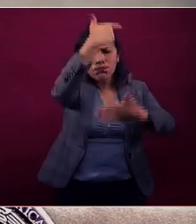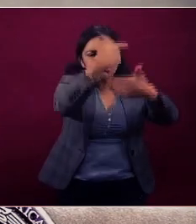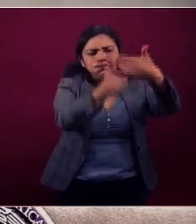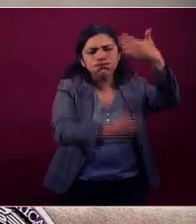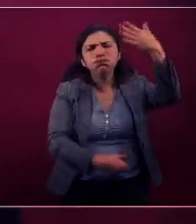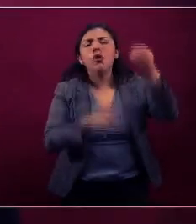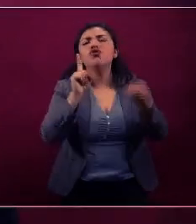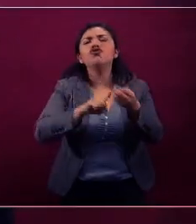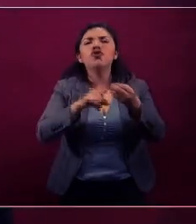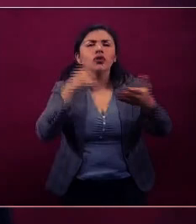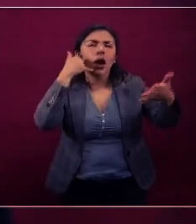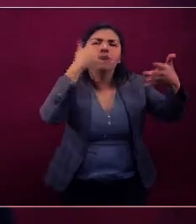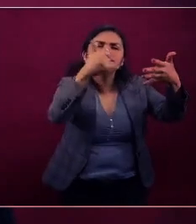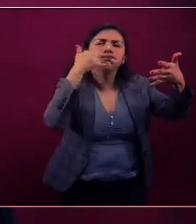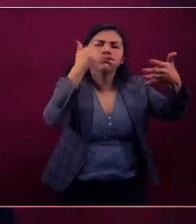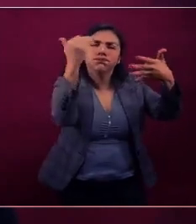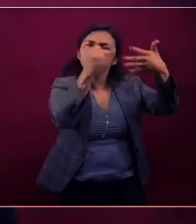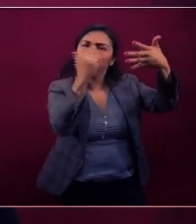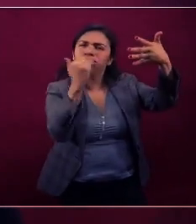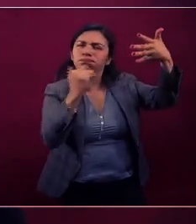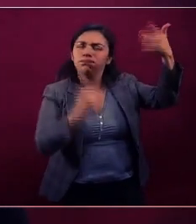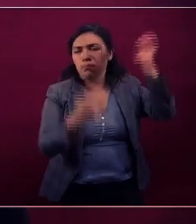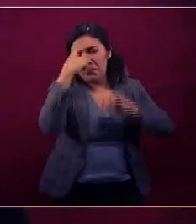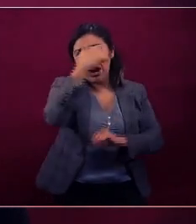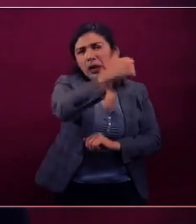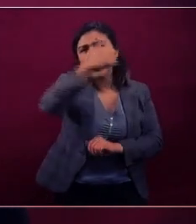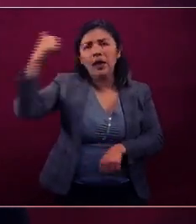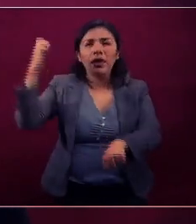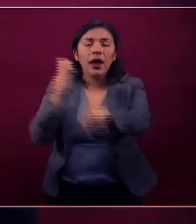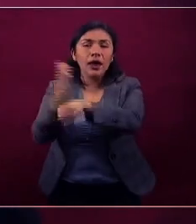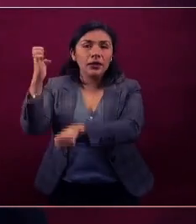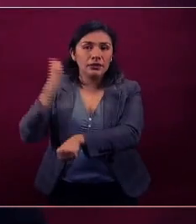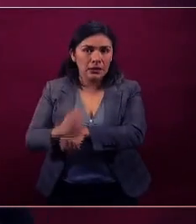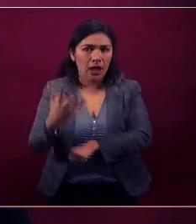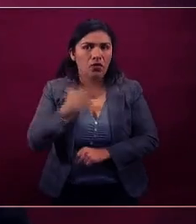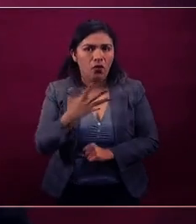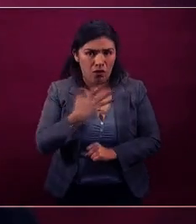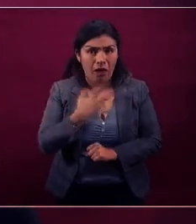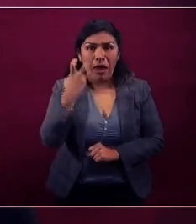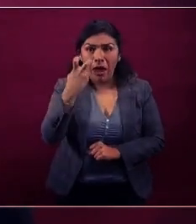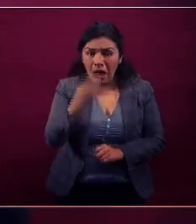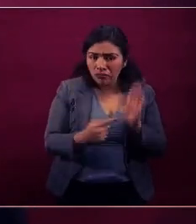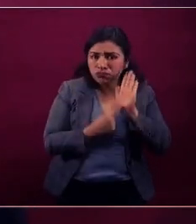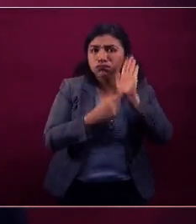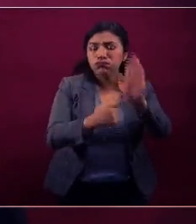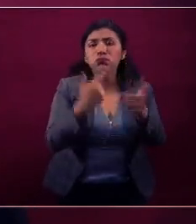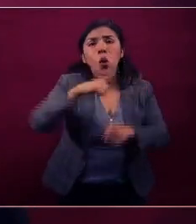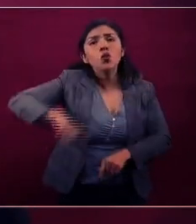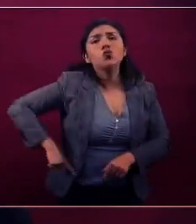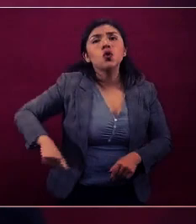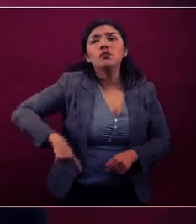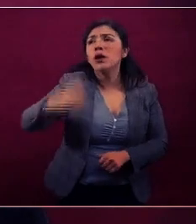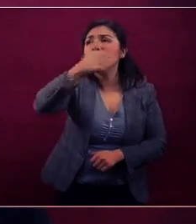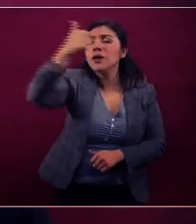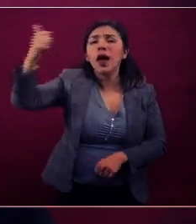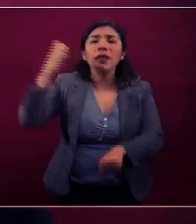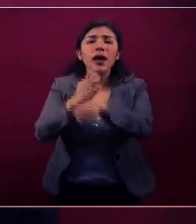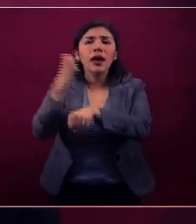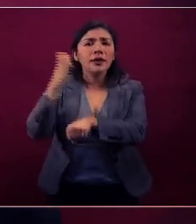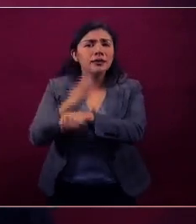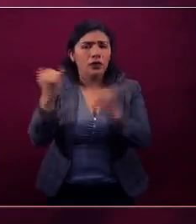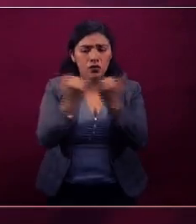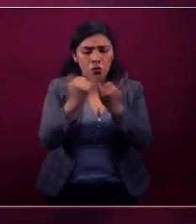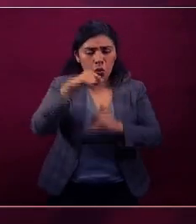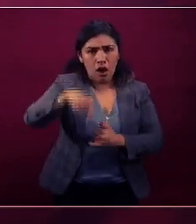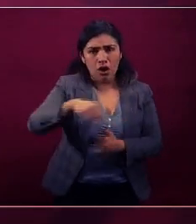puntos de contacto, de teléfonos de contacto para cada estado. Estos los puso a disposición el gobierno de cada estado, así como la Ciudad de